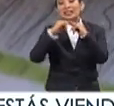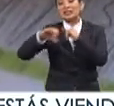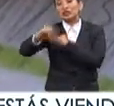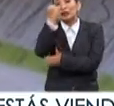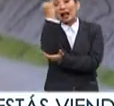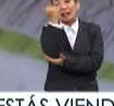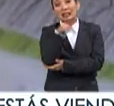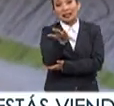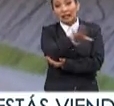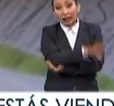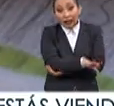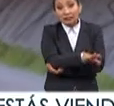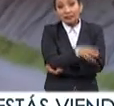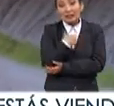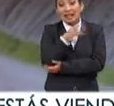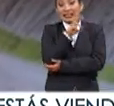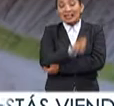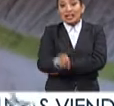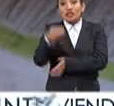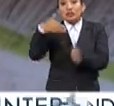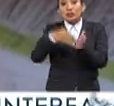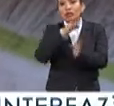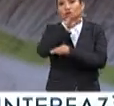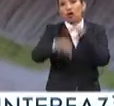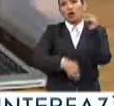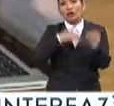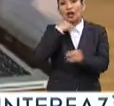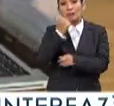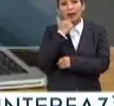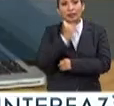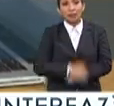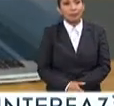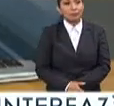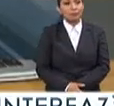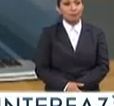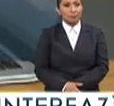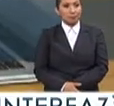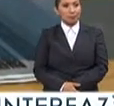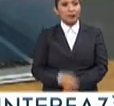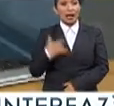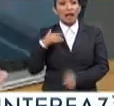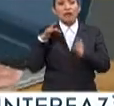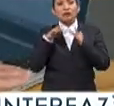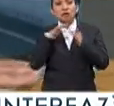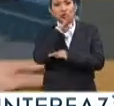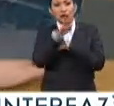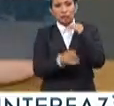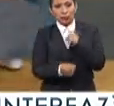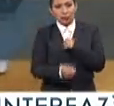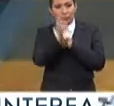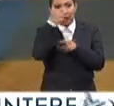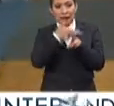preescolares y hasta 300.000 en todo el país en 100 a las formas sin contacto